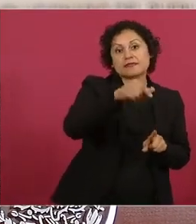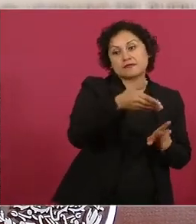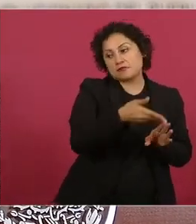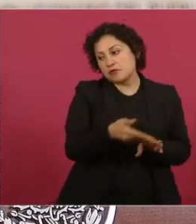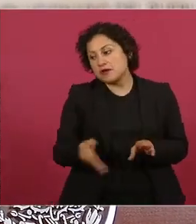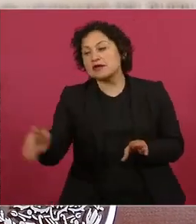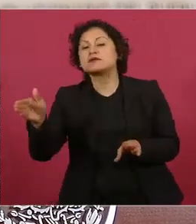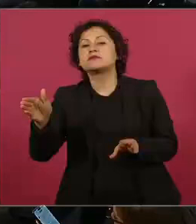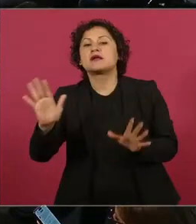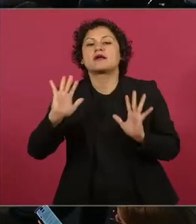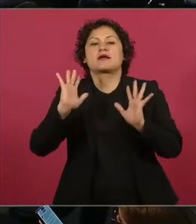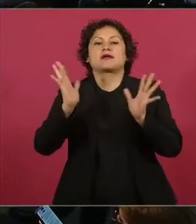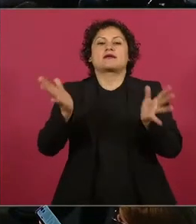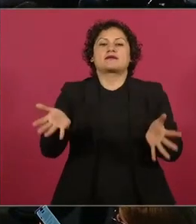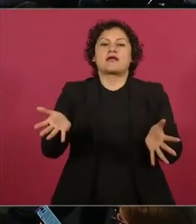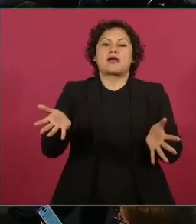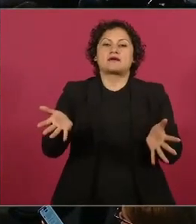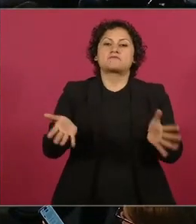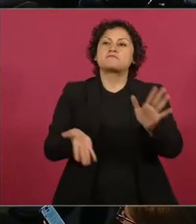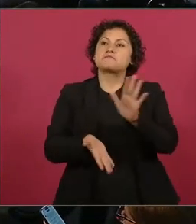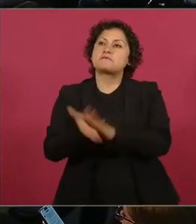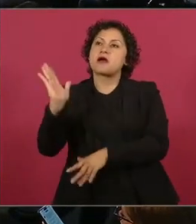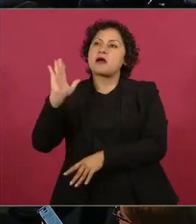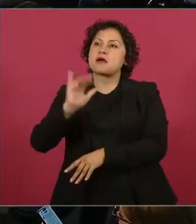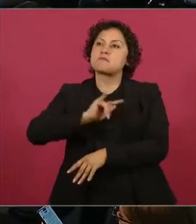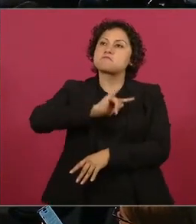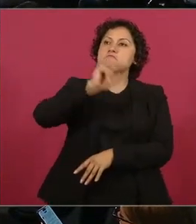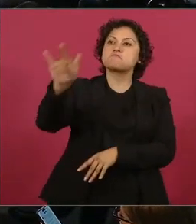ya empiezan a salir